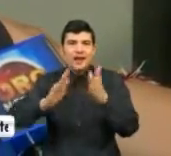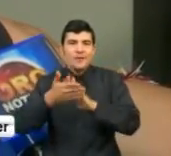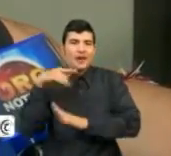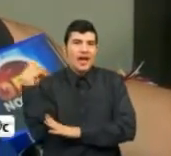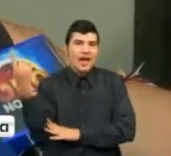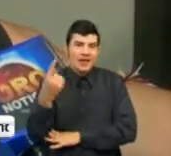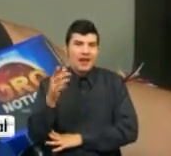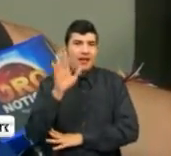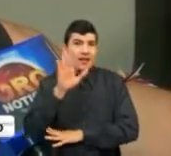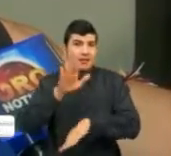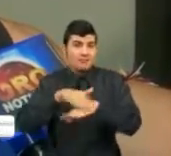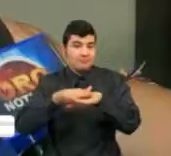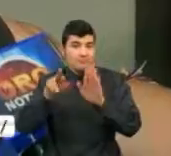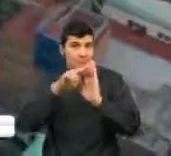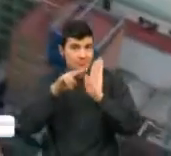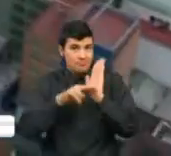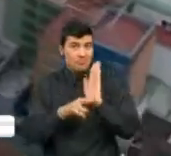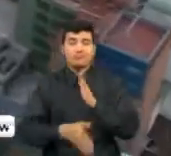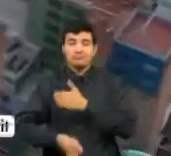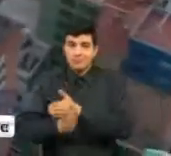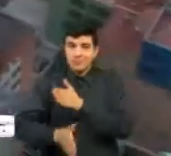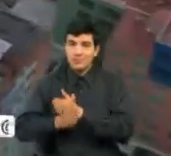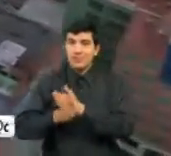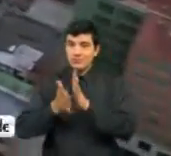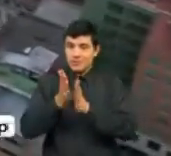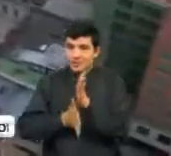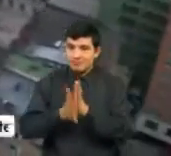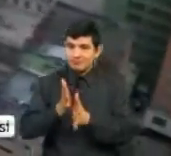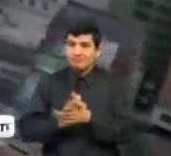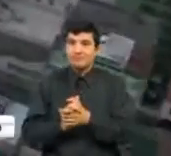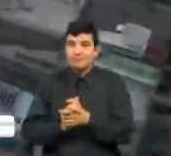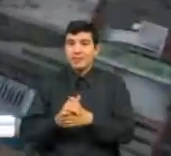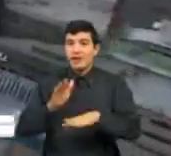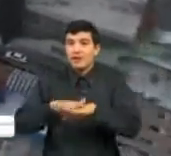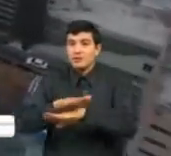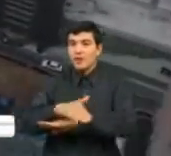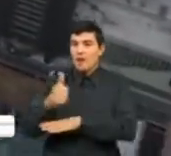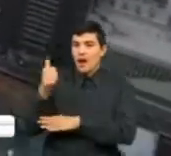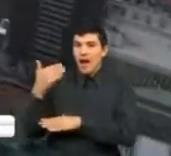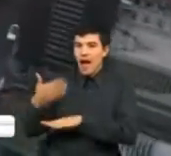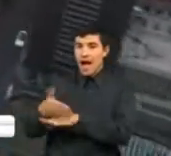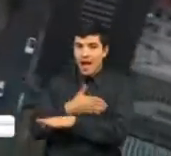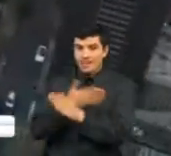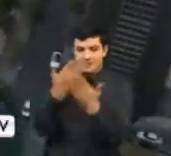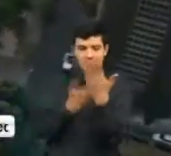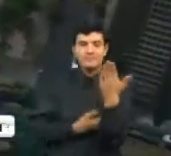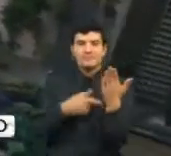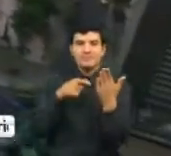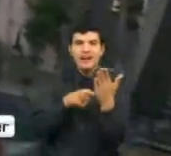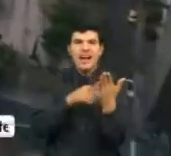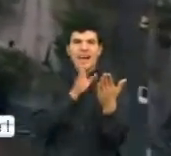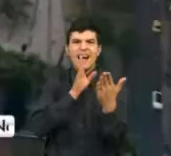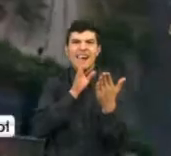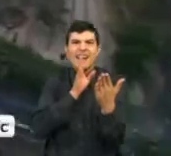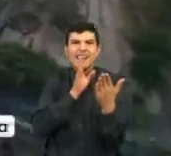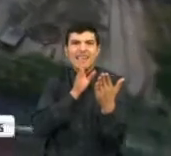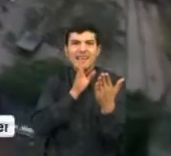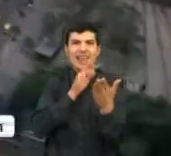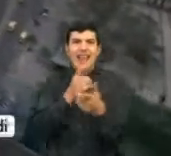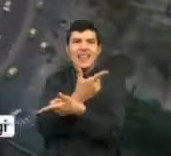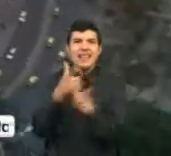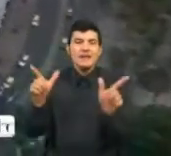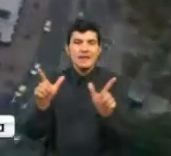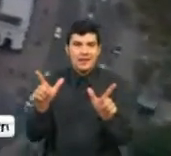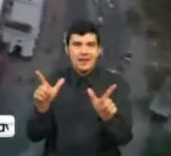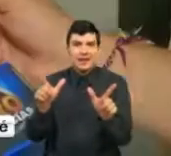medida de pico y placa zona centro continúa vigente. Como consecuencia de lo anterior, el levantamiento general de la medida de pico y placa en el centro de la ciudad,